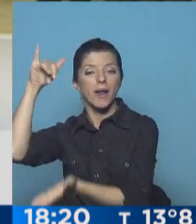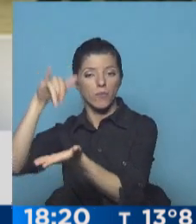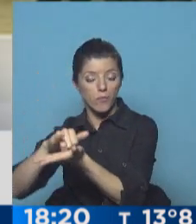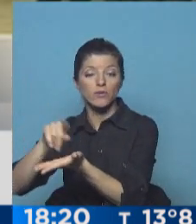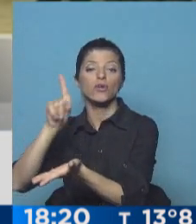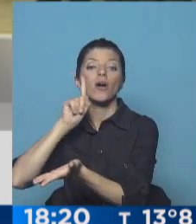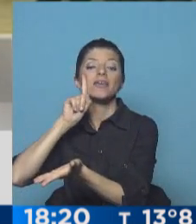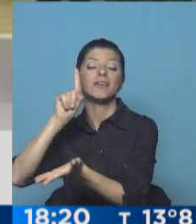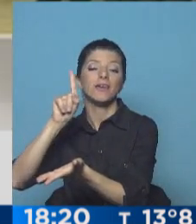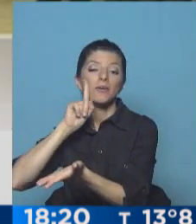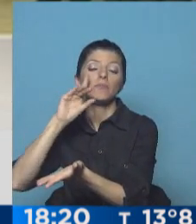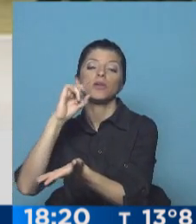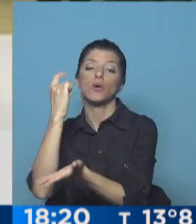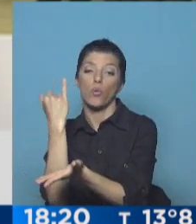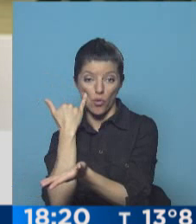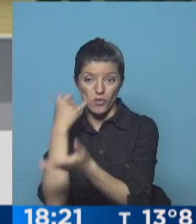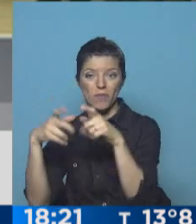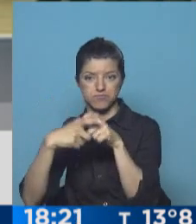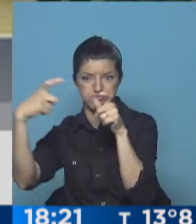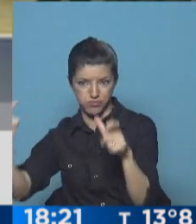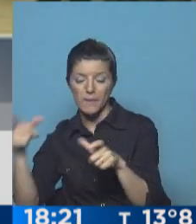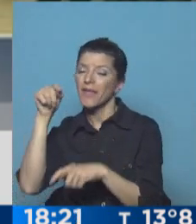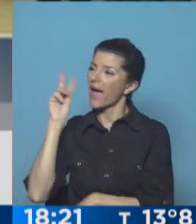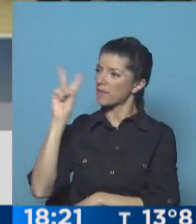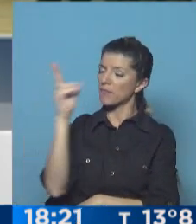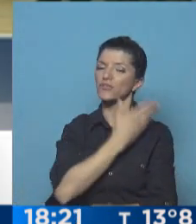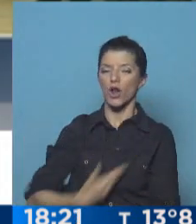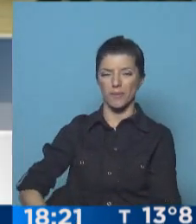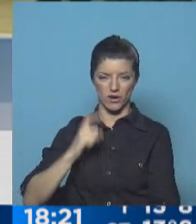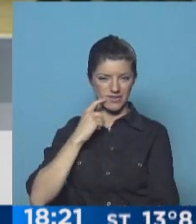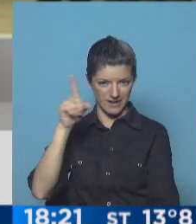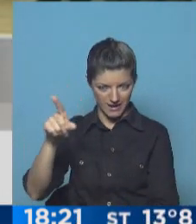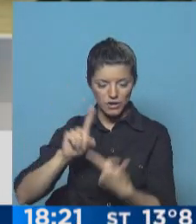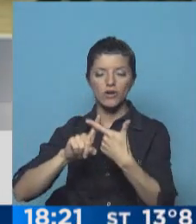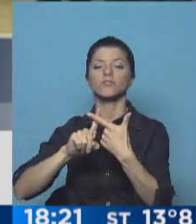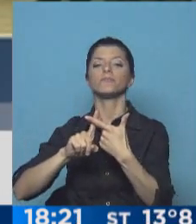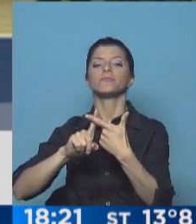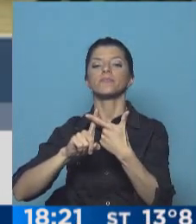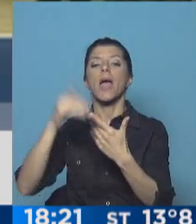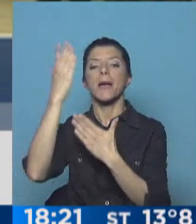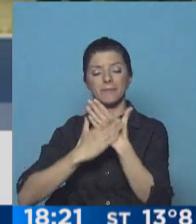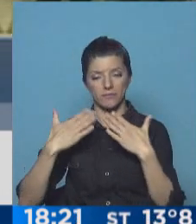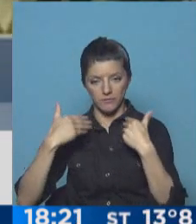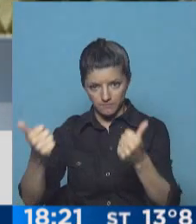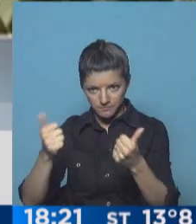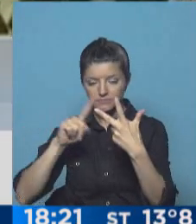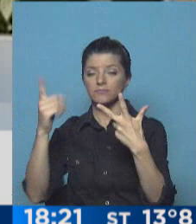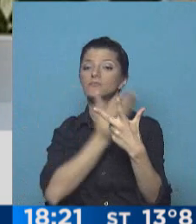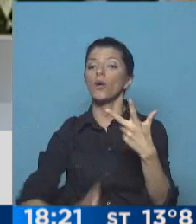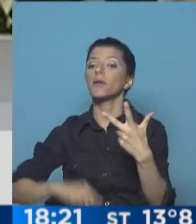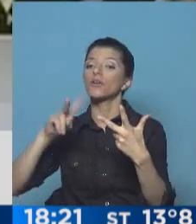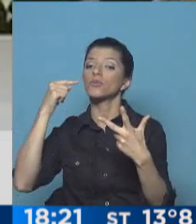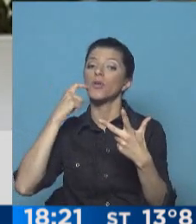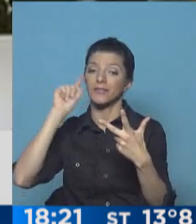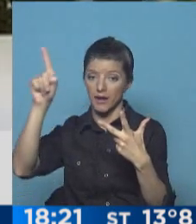eso, allí se encuentran el gobernador de Entre Ríos, Sergio Uribarri, también el ministro de Salud, Daniel Goyán, el vicegobernador de la provincia de Entre Ríos,